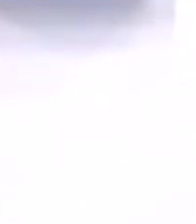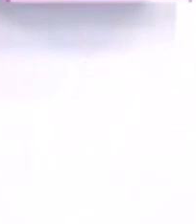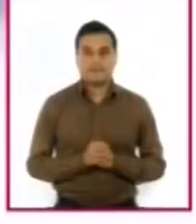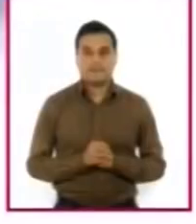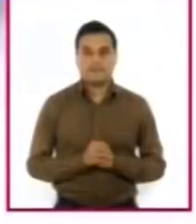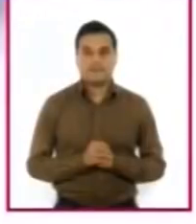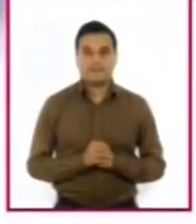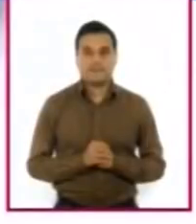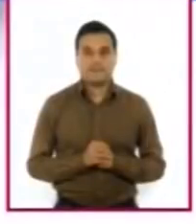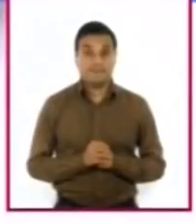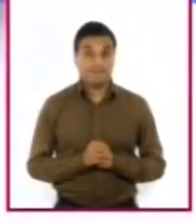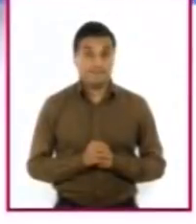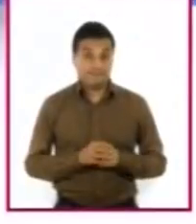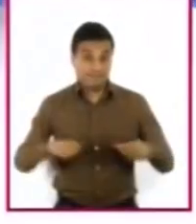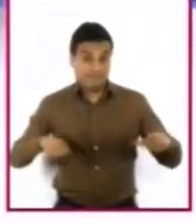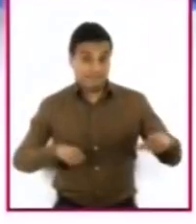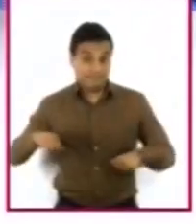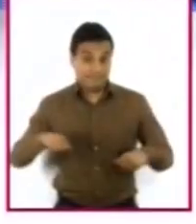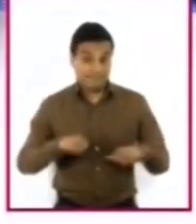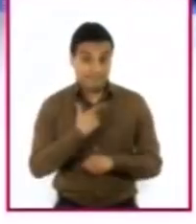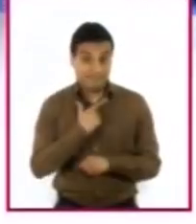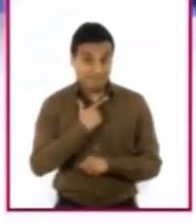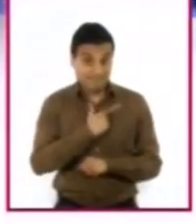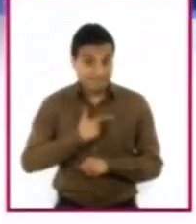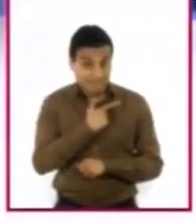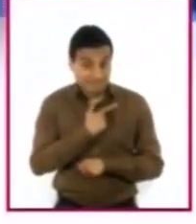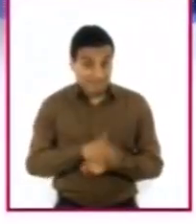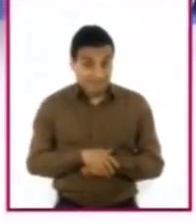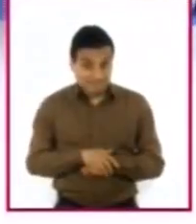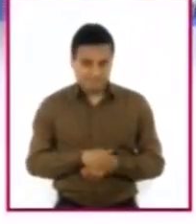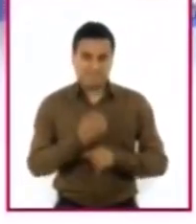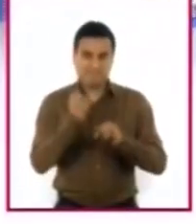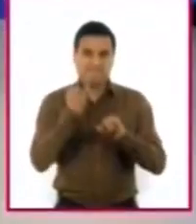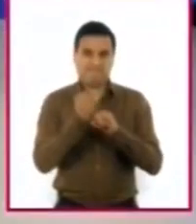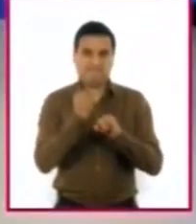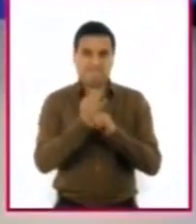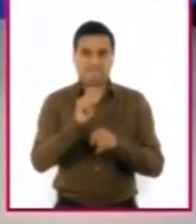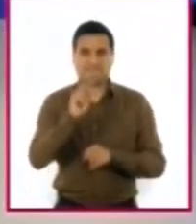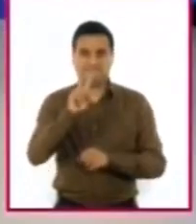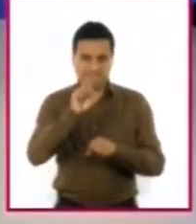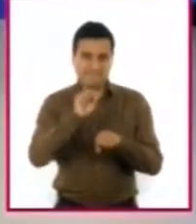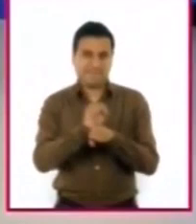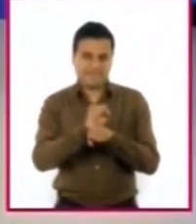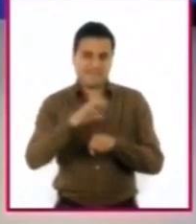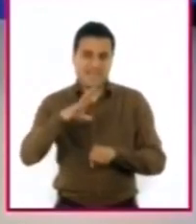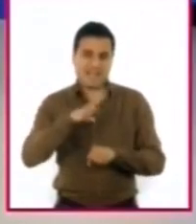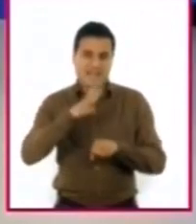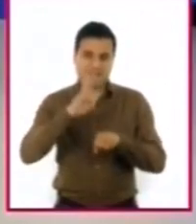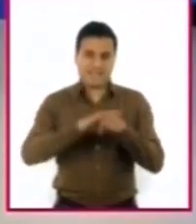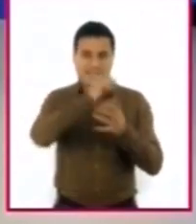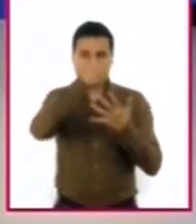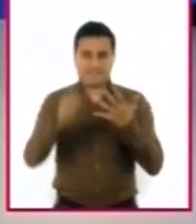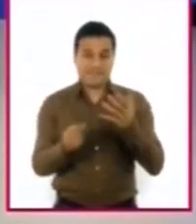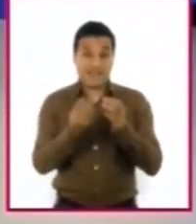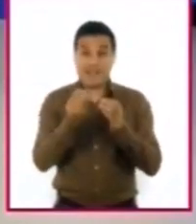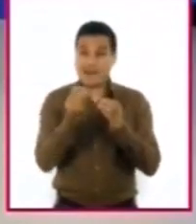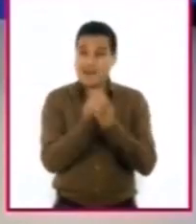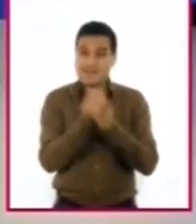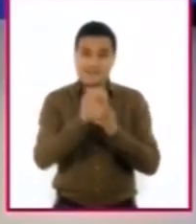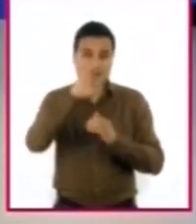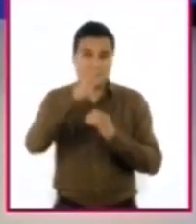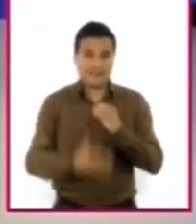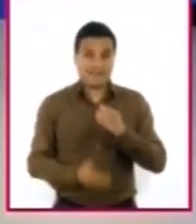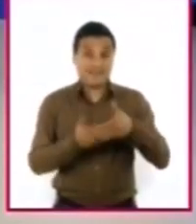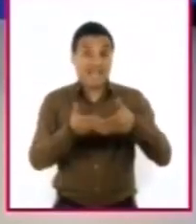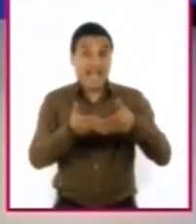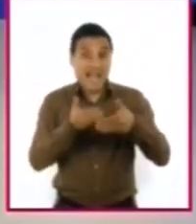Si te gustó esta actividad, puedes encontrar otras en la página de Telesecundaria. Estamos llegando a la parte final de esta clase, pero no sin antes leer